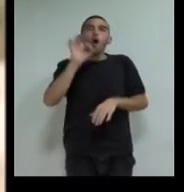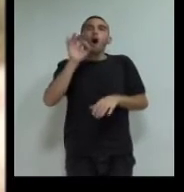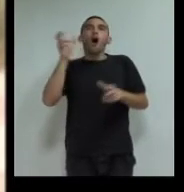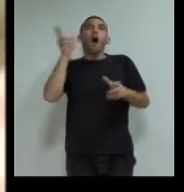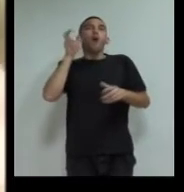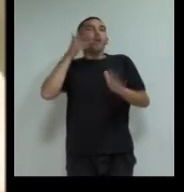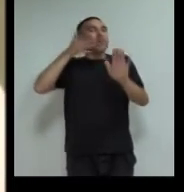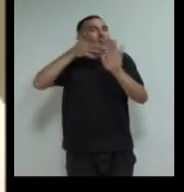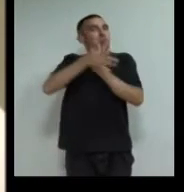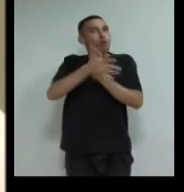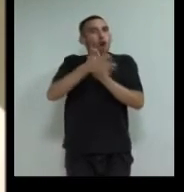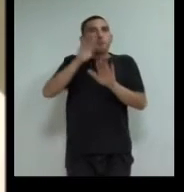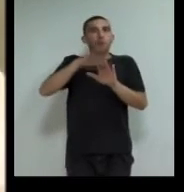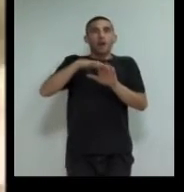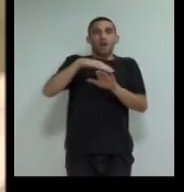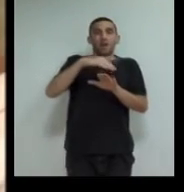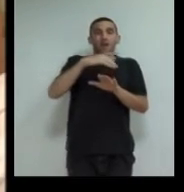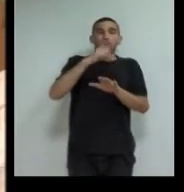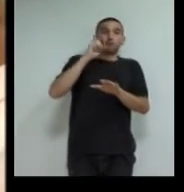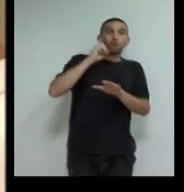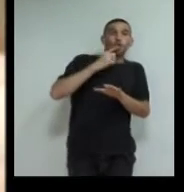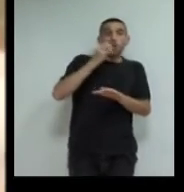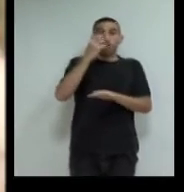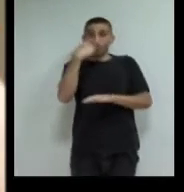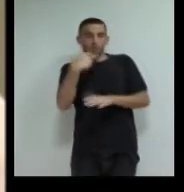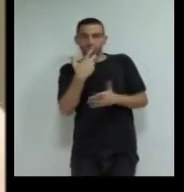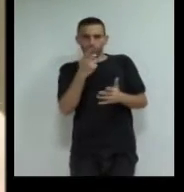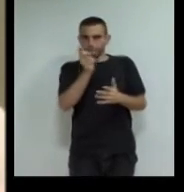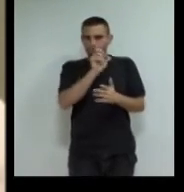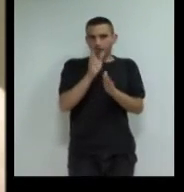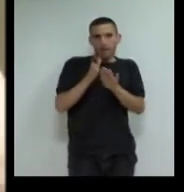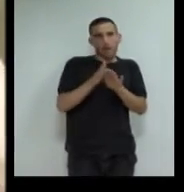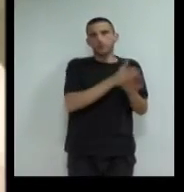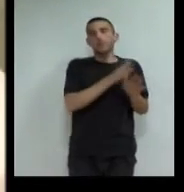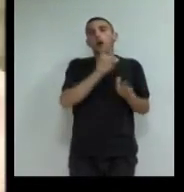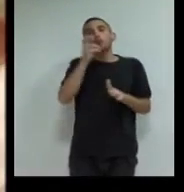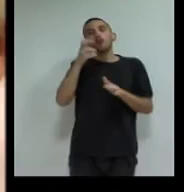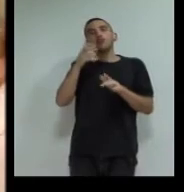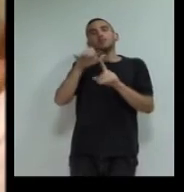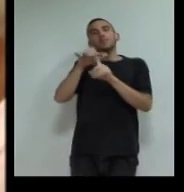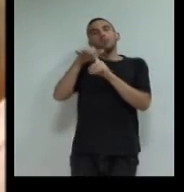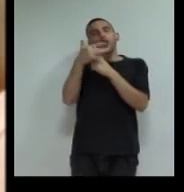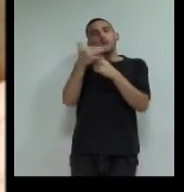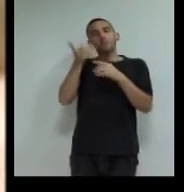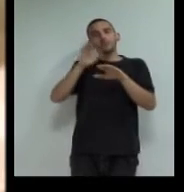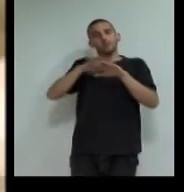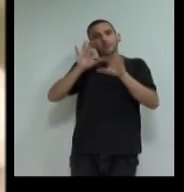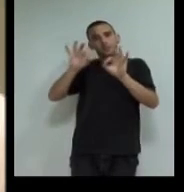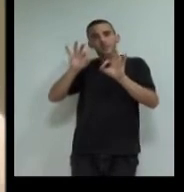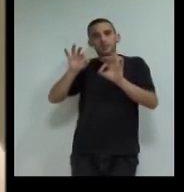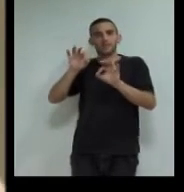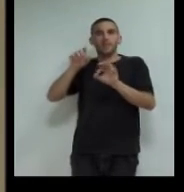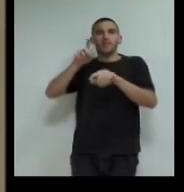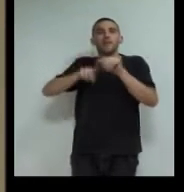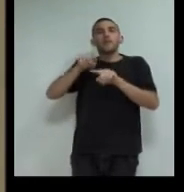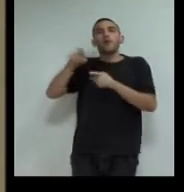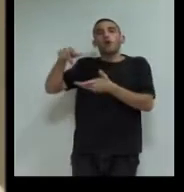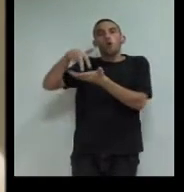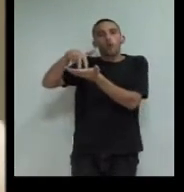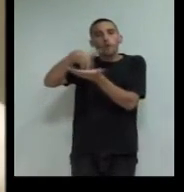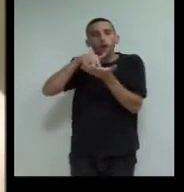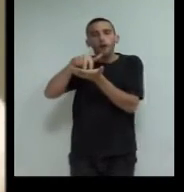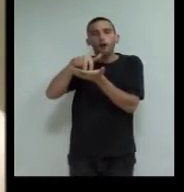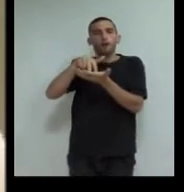ciegas. Tiene que ser algo que vaya más al concepto, a la situación y a la ubicación. Más claramente,